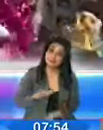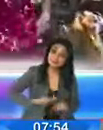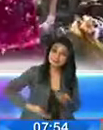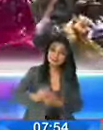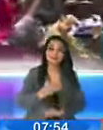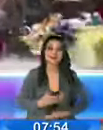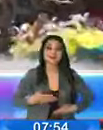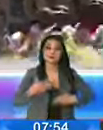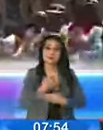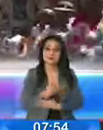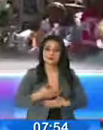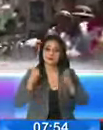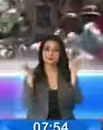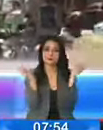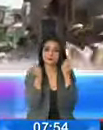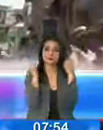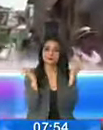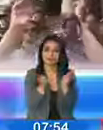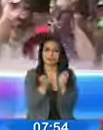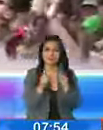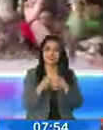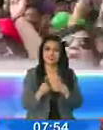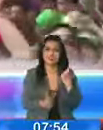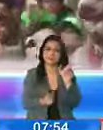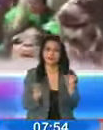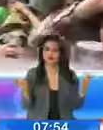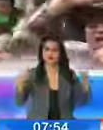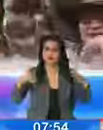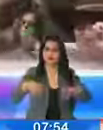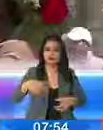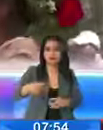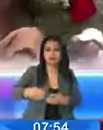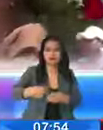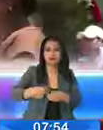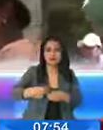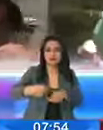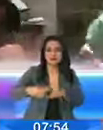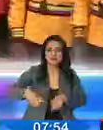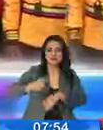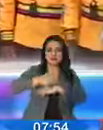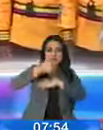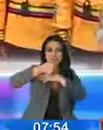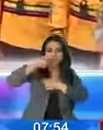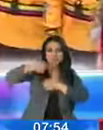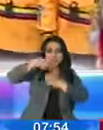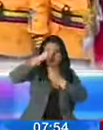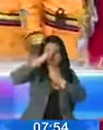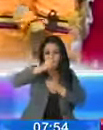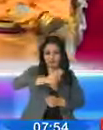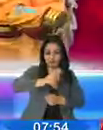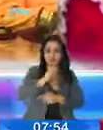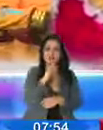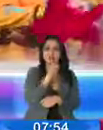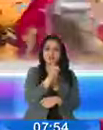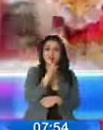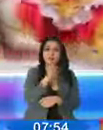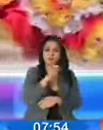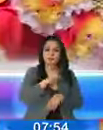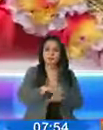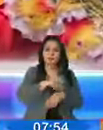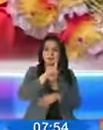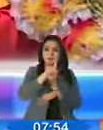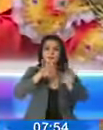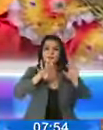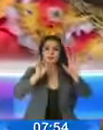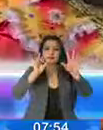esta celebración junto a miles de asistentes y varias autoridades que homenajearon a la Tacunga por sus